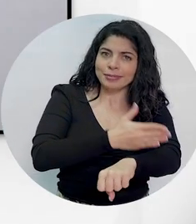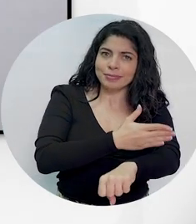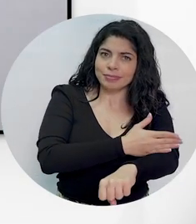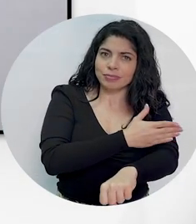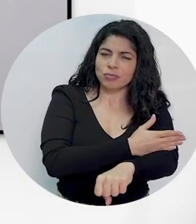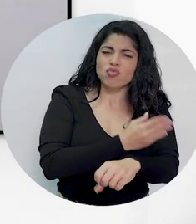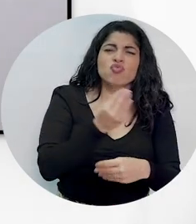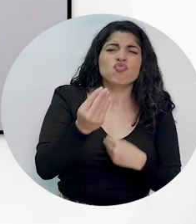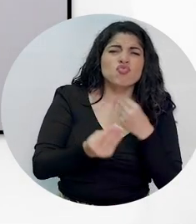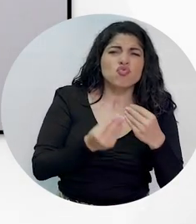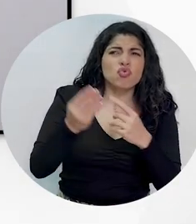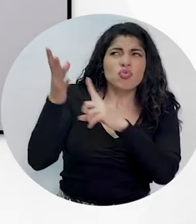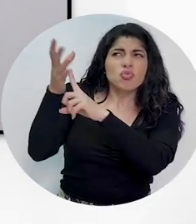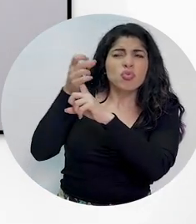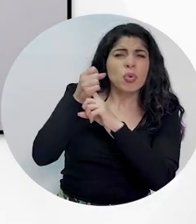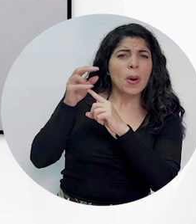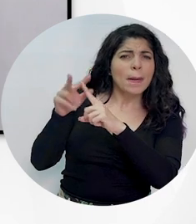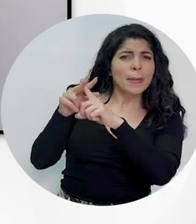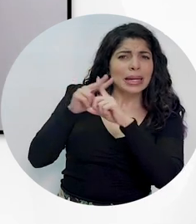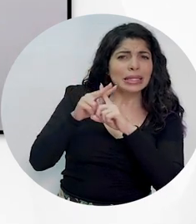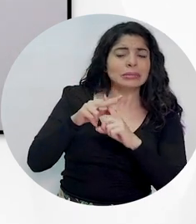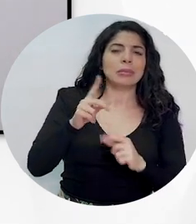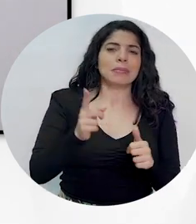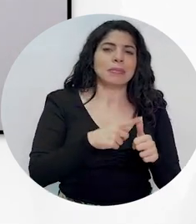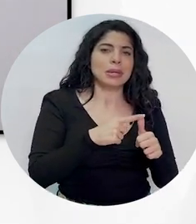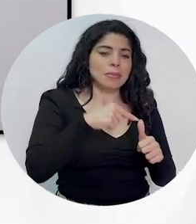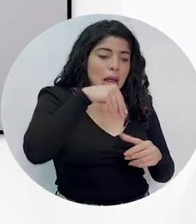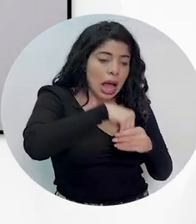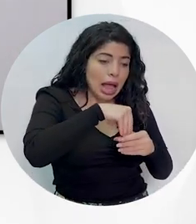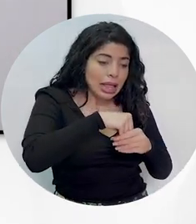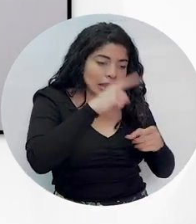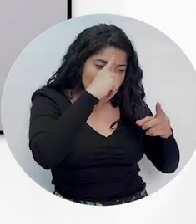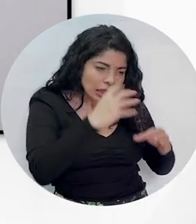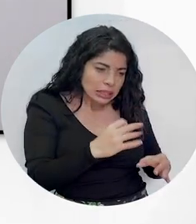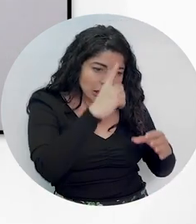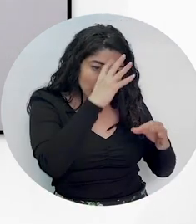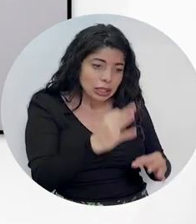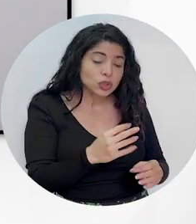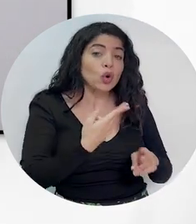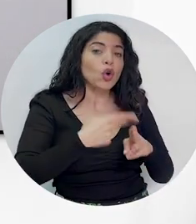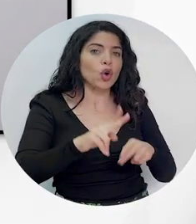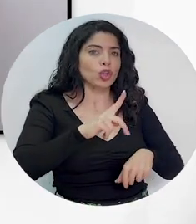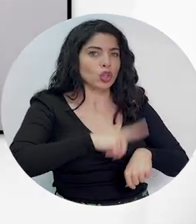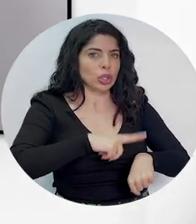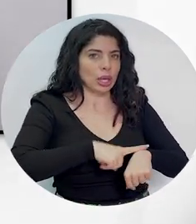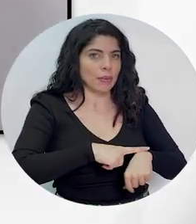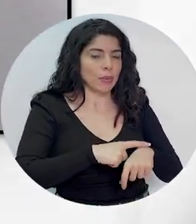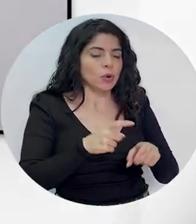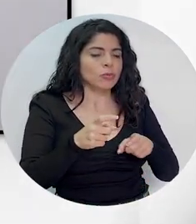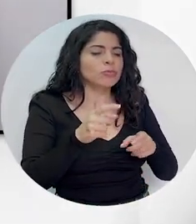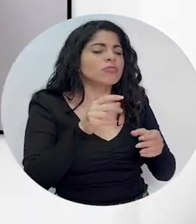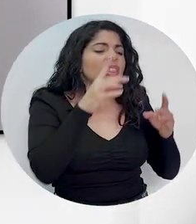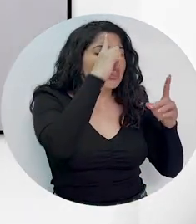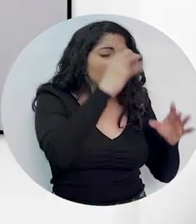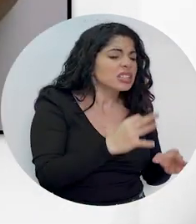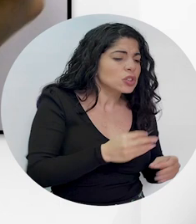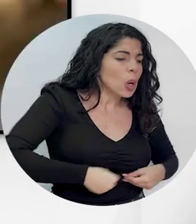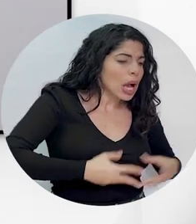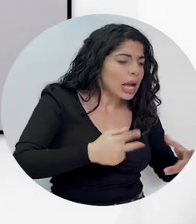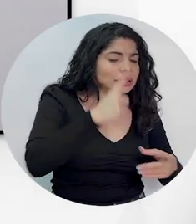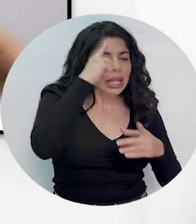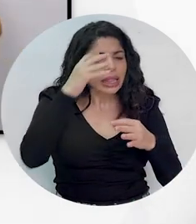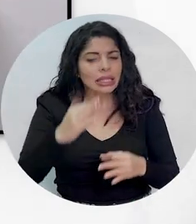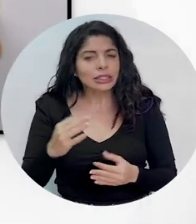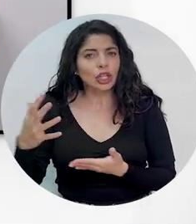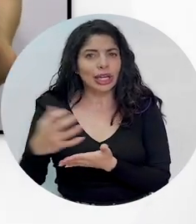recuperarse. Para poder acceder a ese préstamo, necesitamos tomar decisiones con efectos a corto plazo, tanto en gasto como